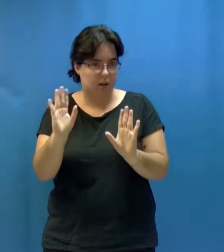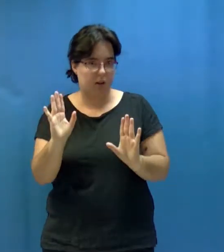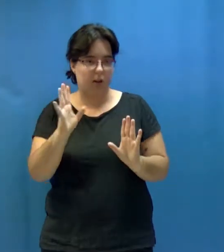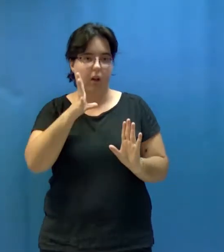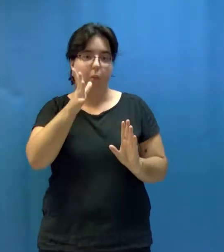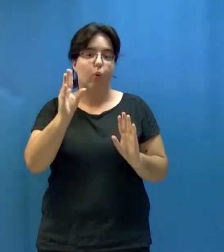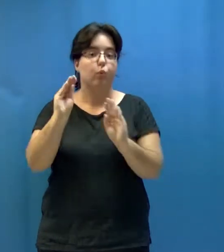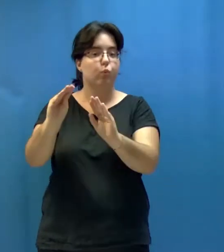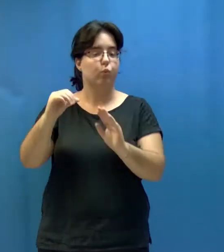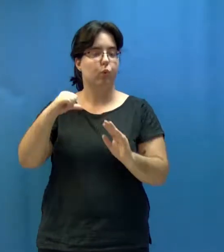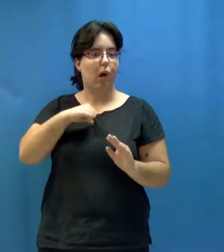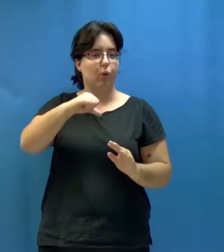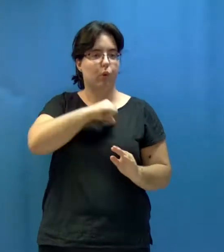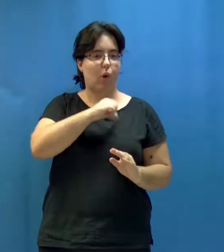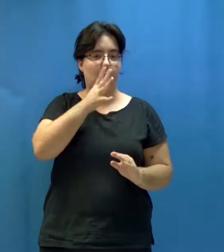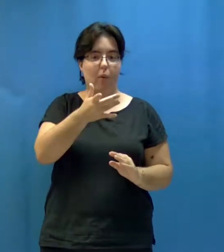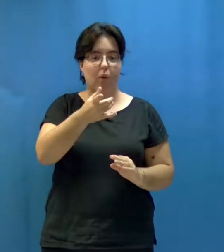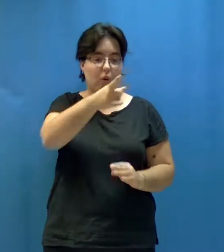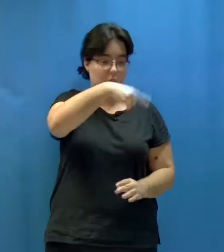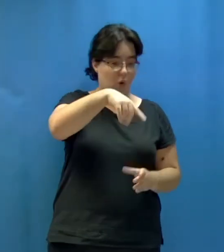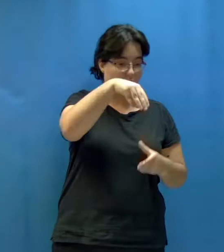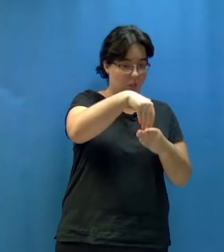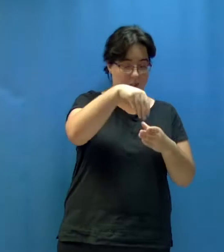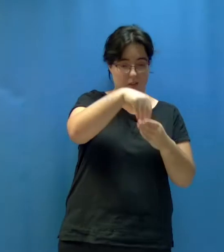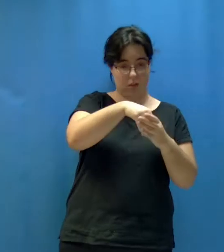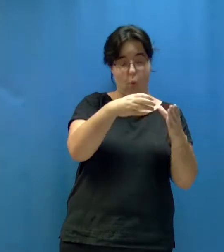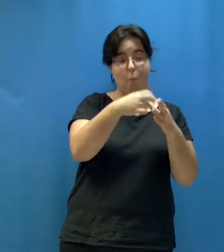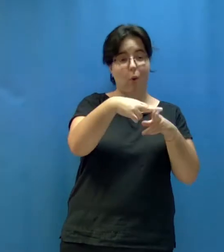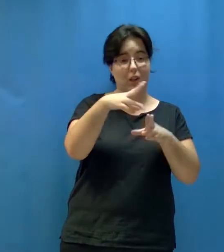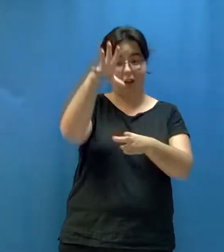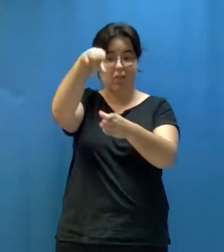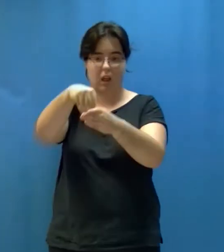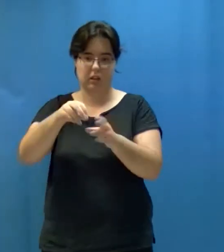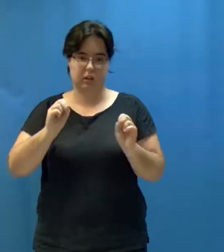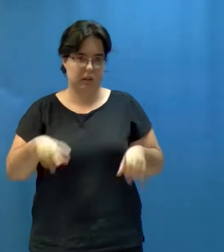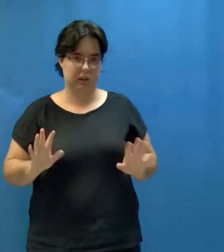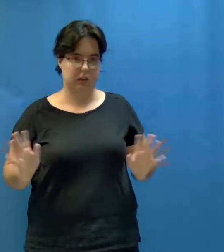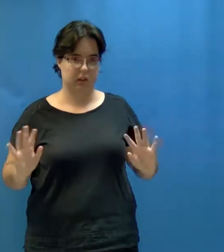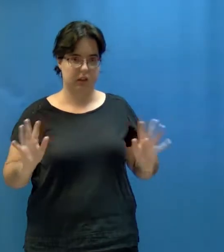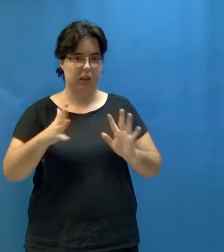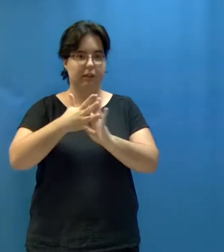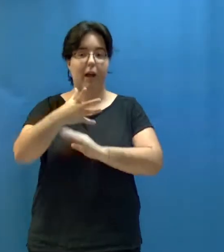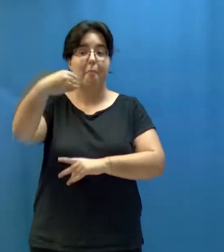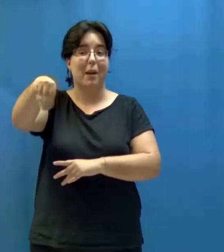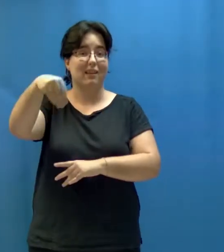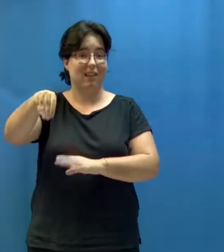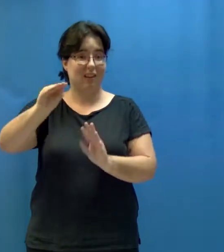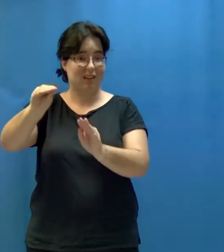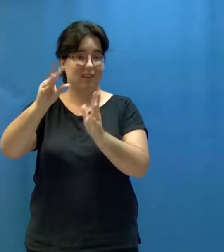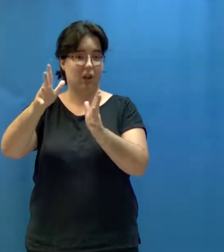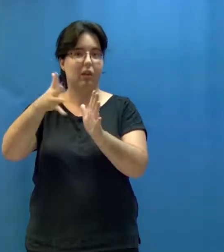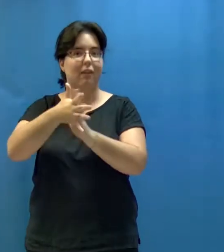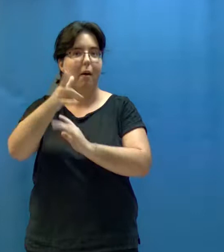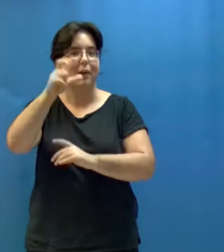autónomos porque no estábamos representados ningún grupo político y porque el presidente del Consejo Local del Mayor era una persona mayor y no